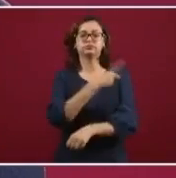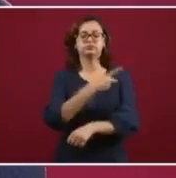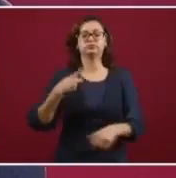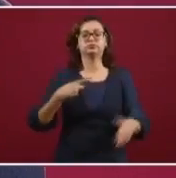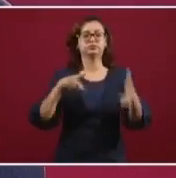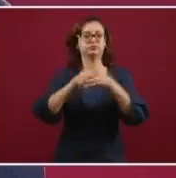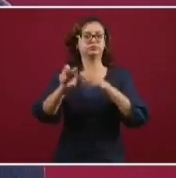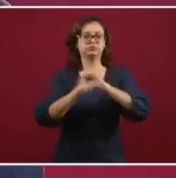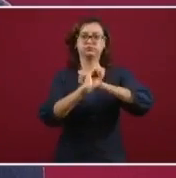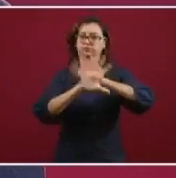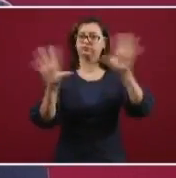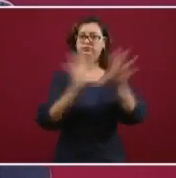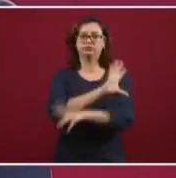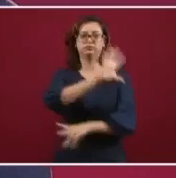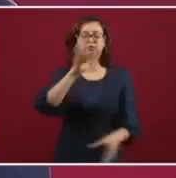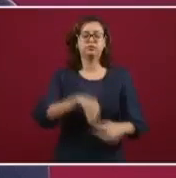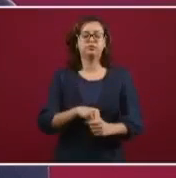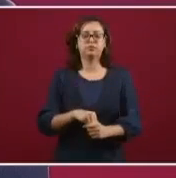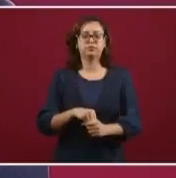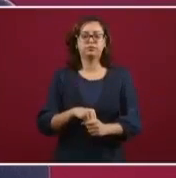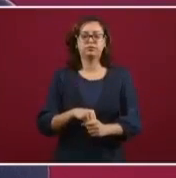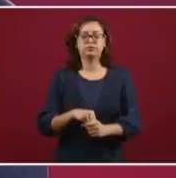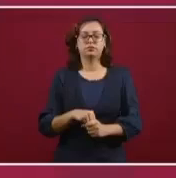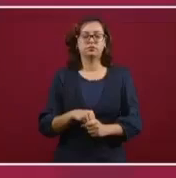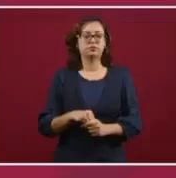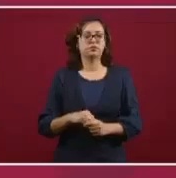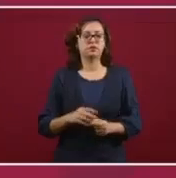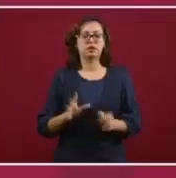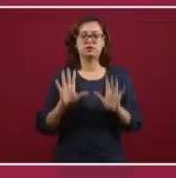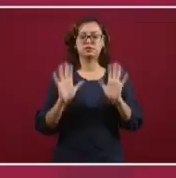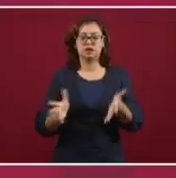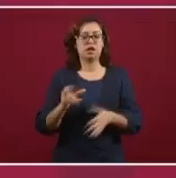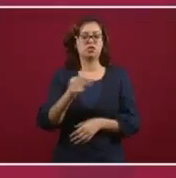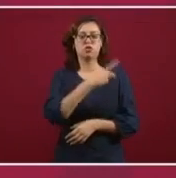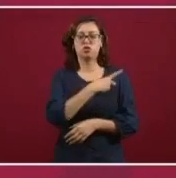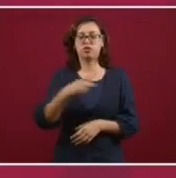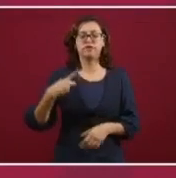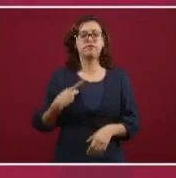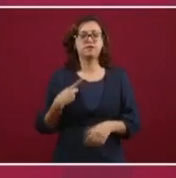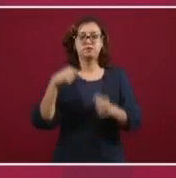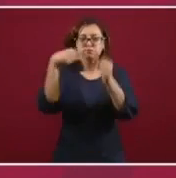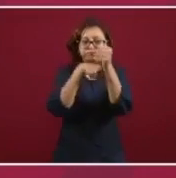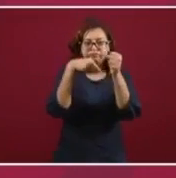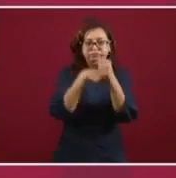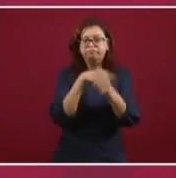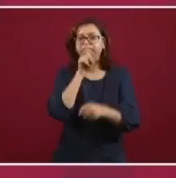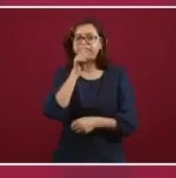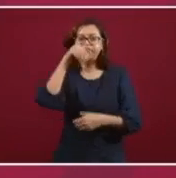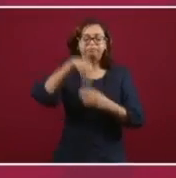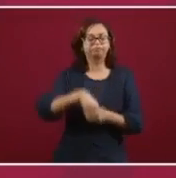transparente, que ya no haya nada oculto